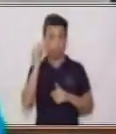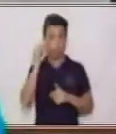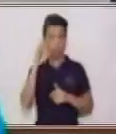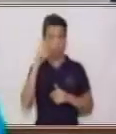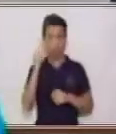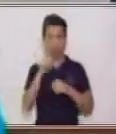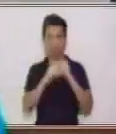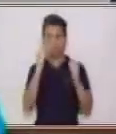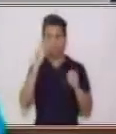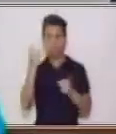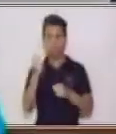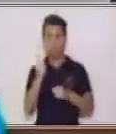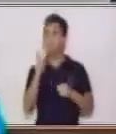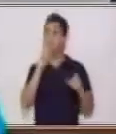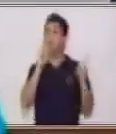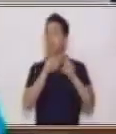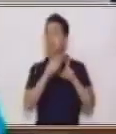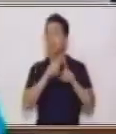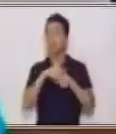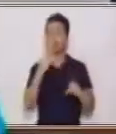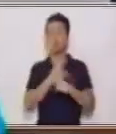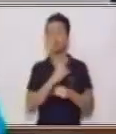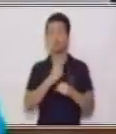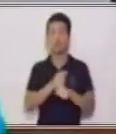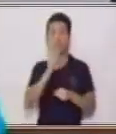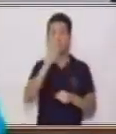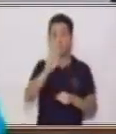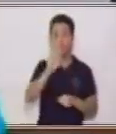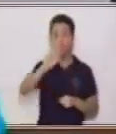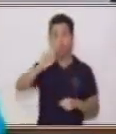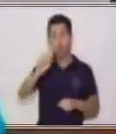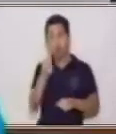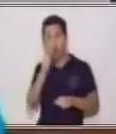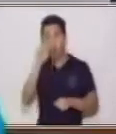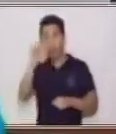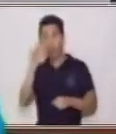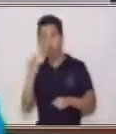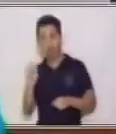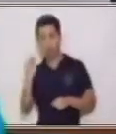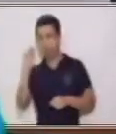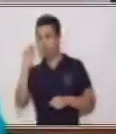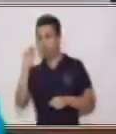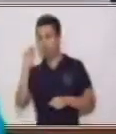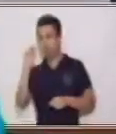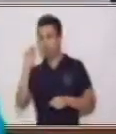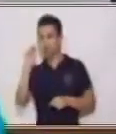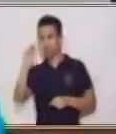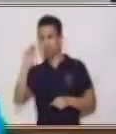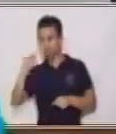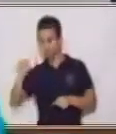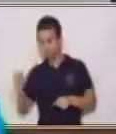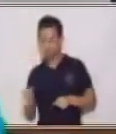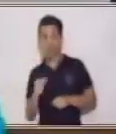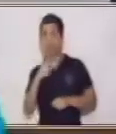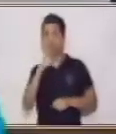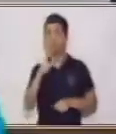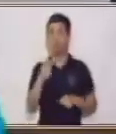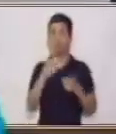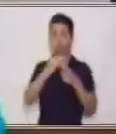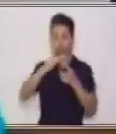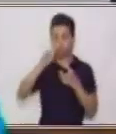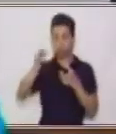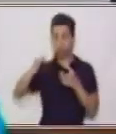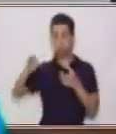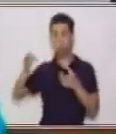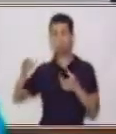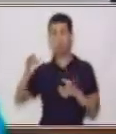a los signos de puntuación y tu buena ortografía. Si vienes y solo colocas tu escrito por colocar, pero no haces las